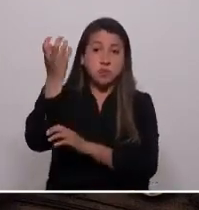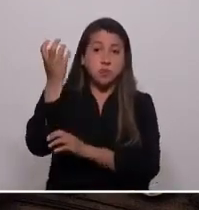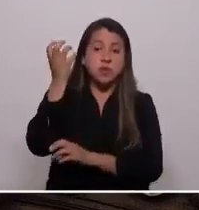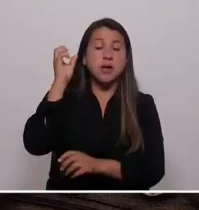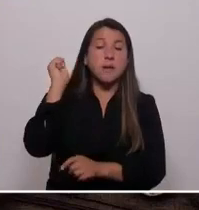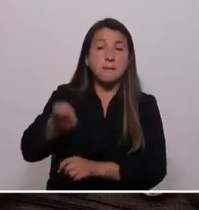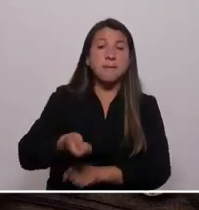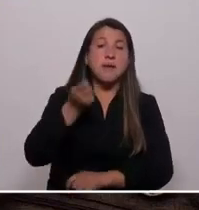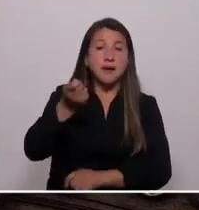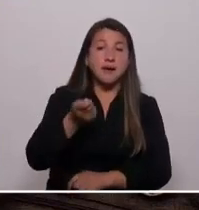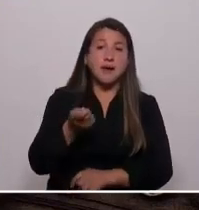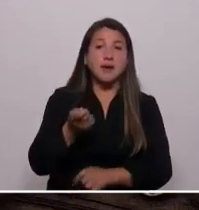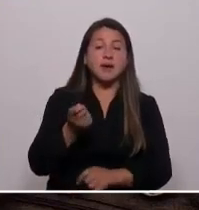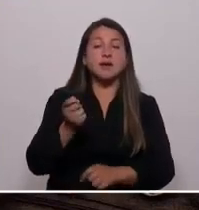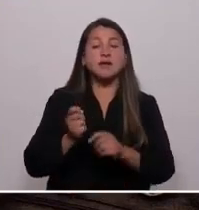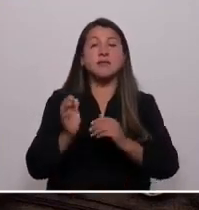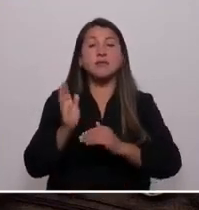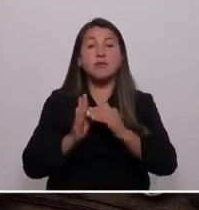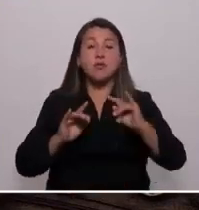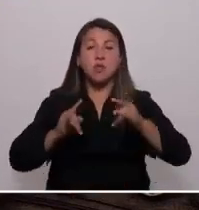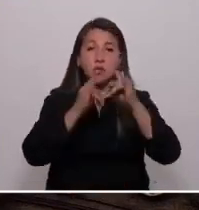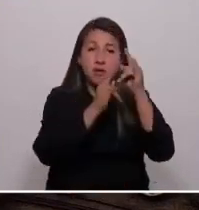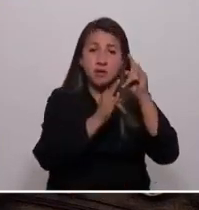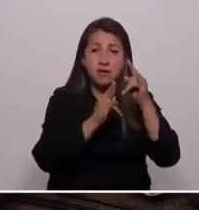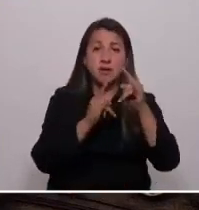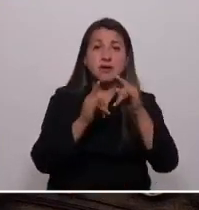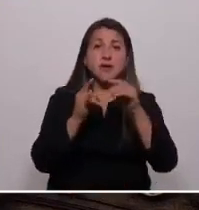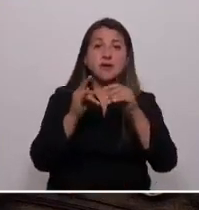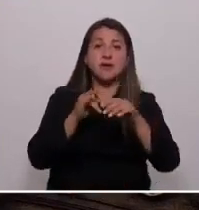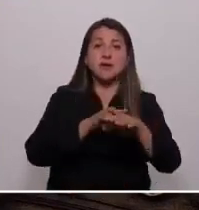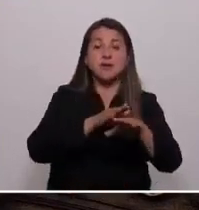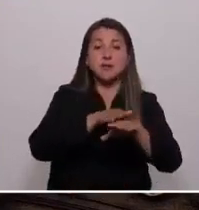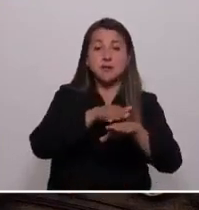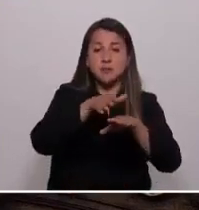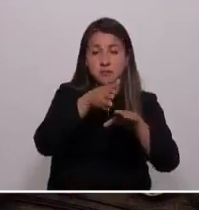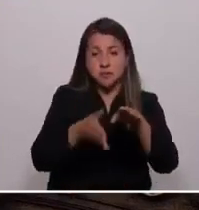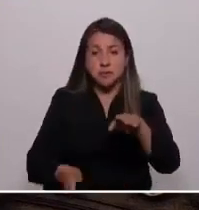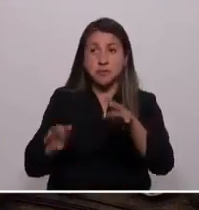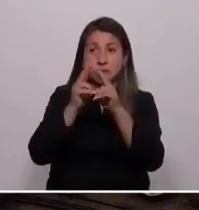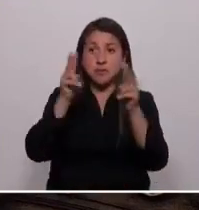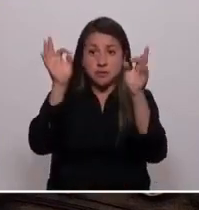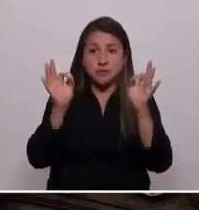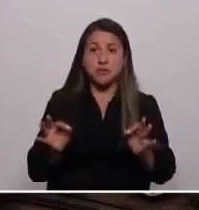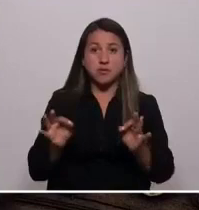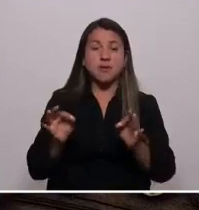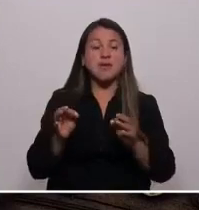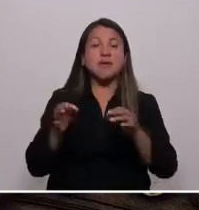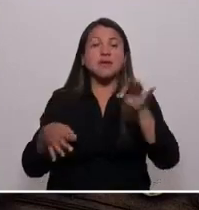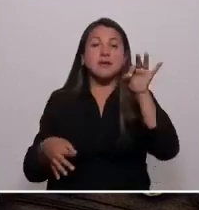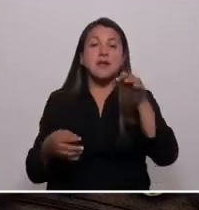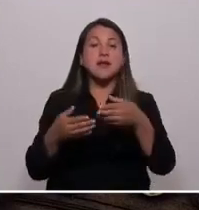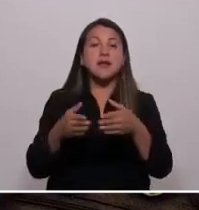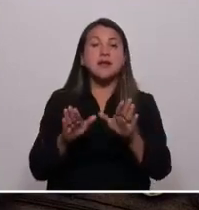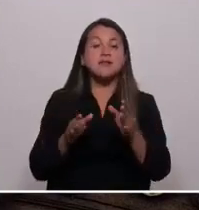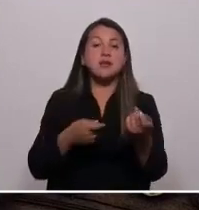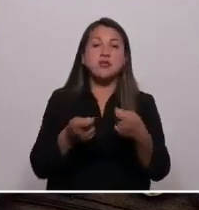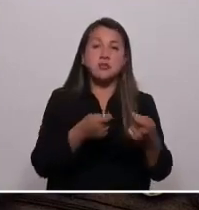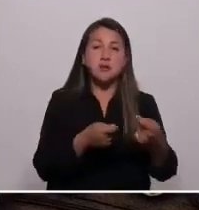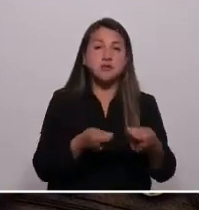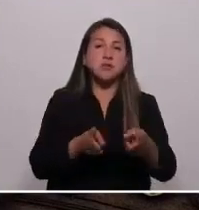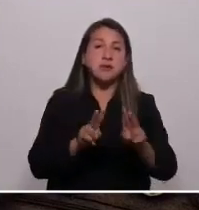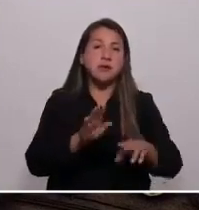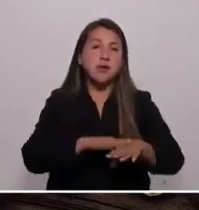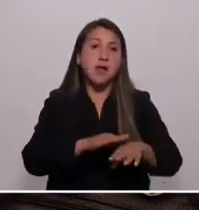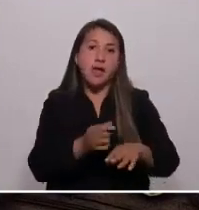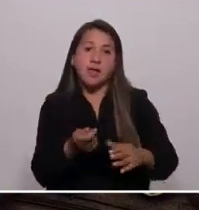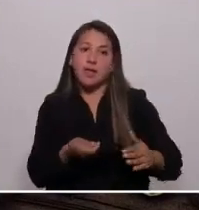las inmobiliarias y las termoeléctricas ha sido incentivada por tratados de libre comercio y permitida por el cohecho y las prácticas